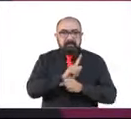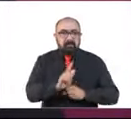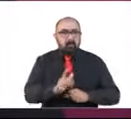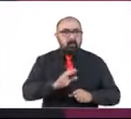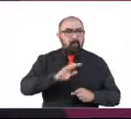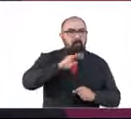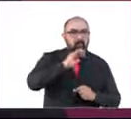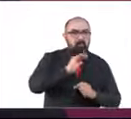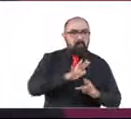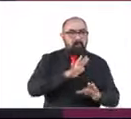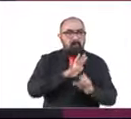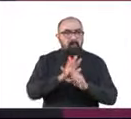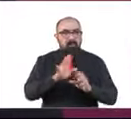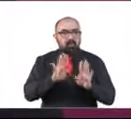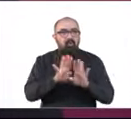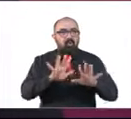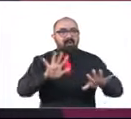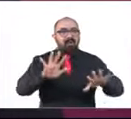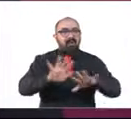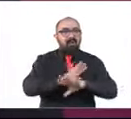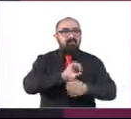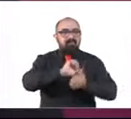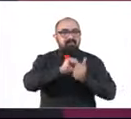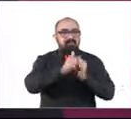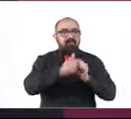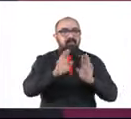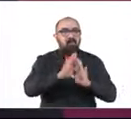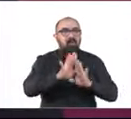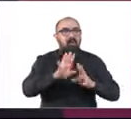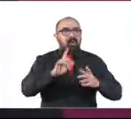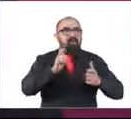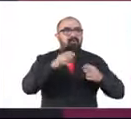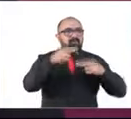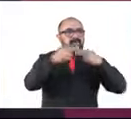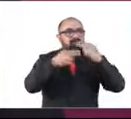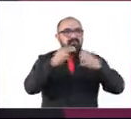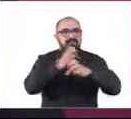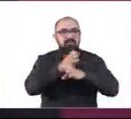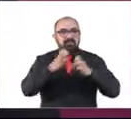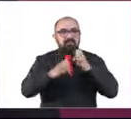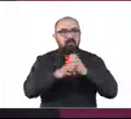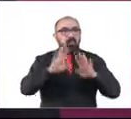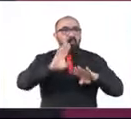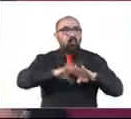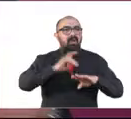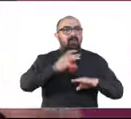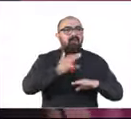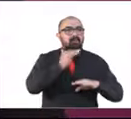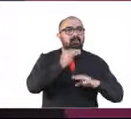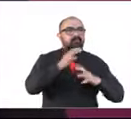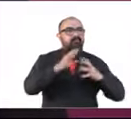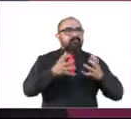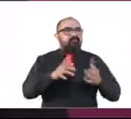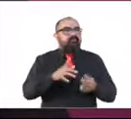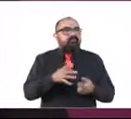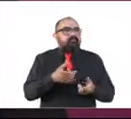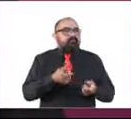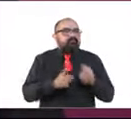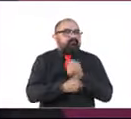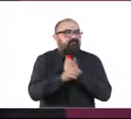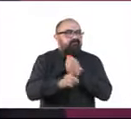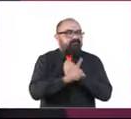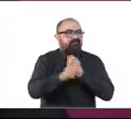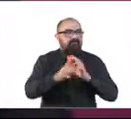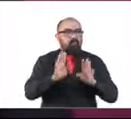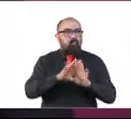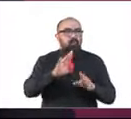el cambio climático. Y sencillamente porque la mayoría de los contaminantes que nos ocasionan problemas en